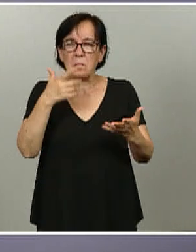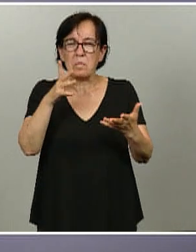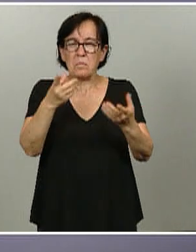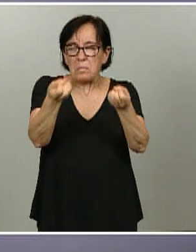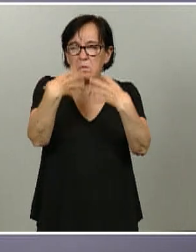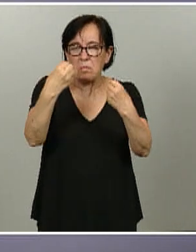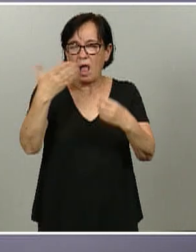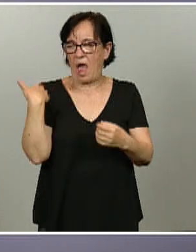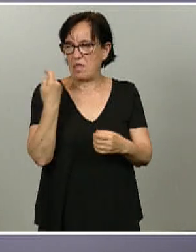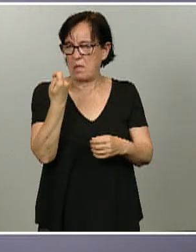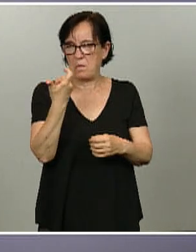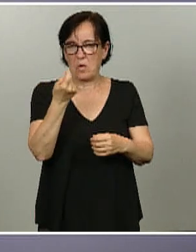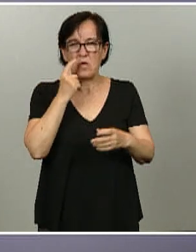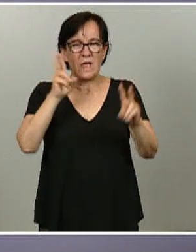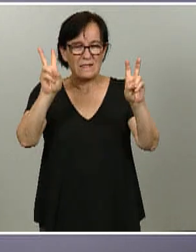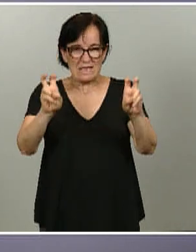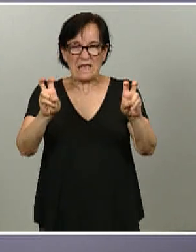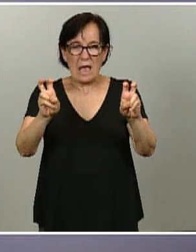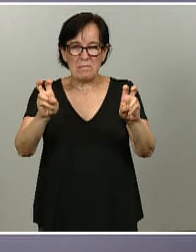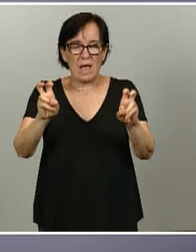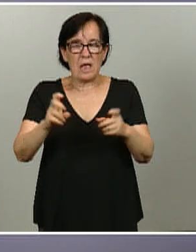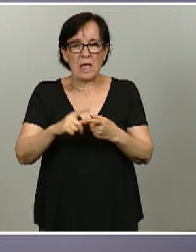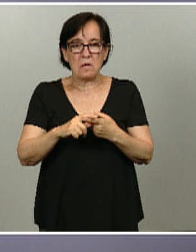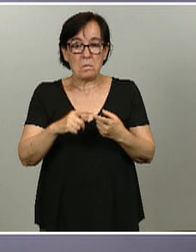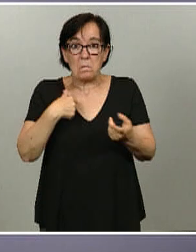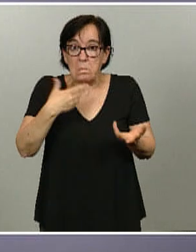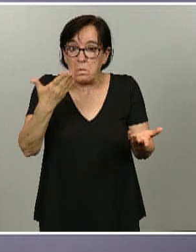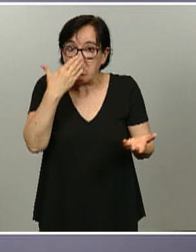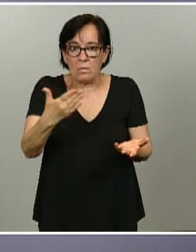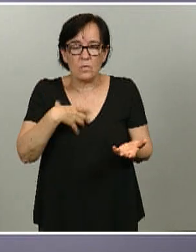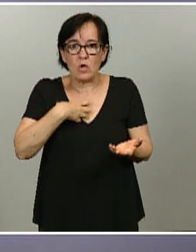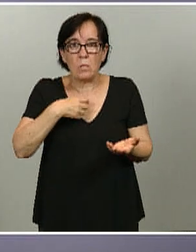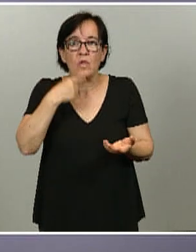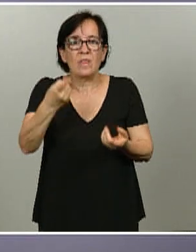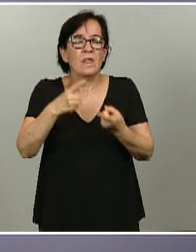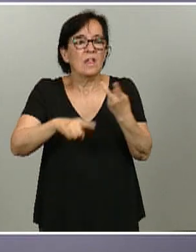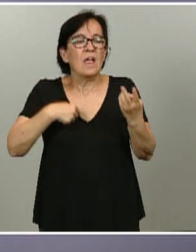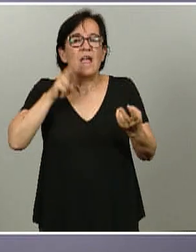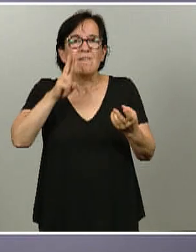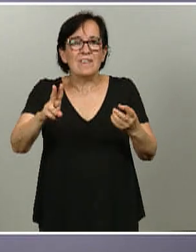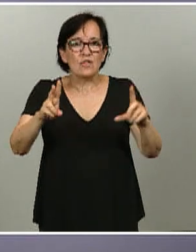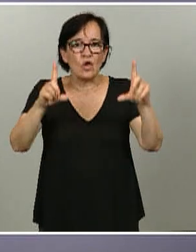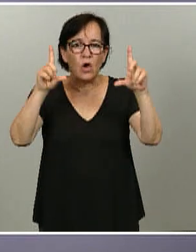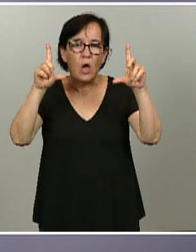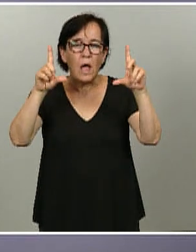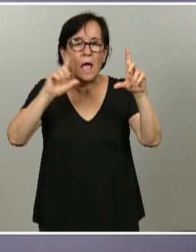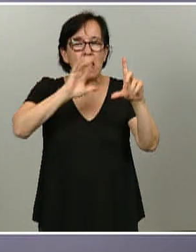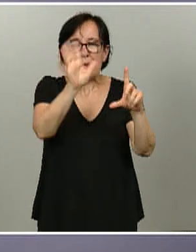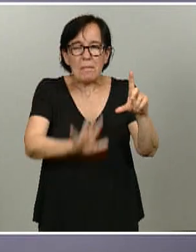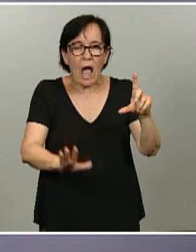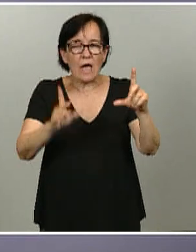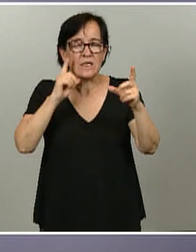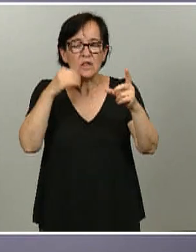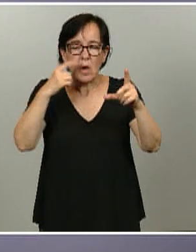este tema. La verdad es que no lo puedo decir gran cosa. No he visto las imágenes, no he visto este estudio, no sé